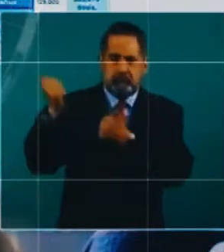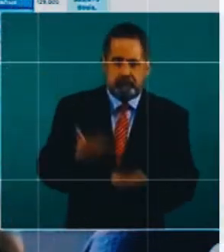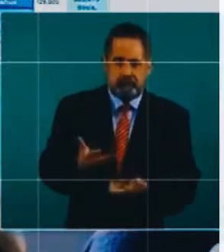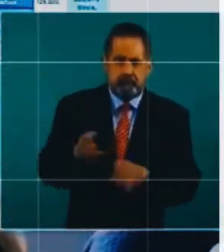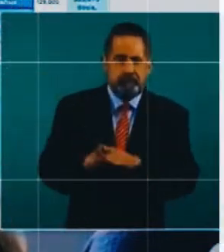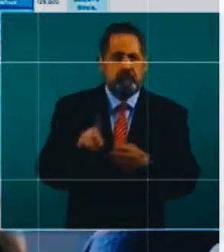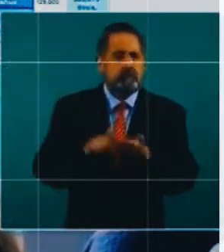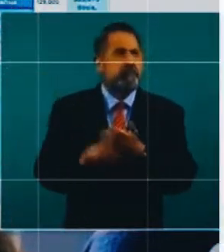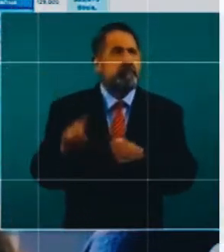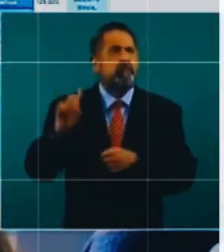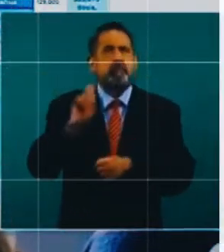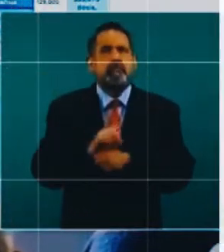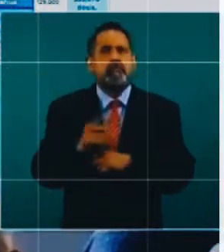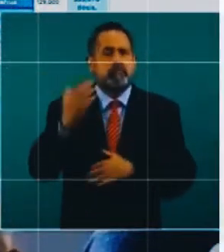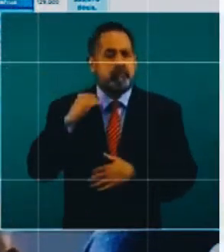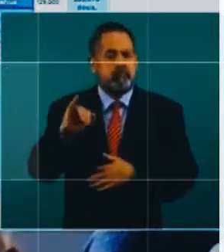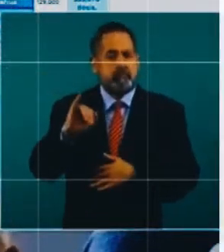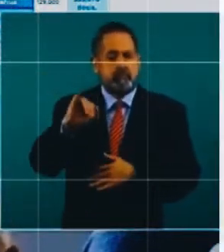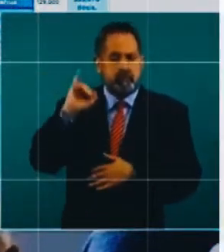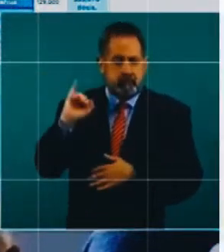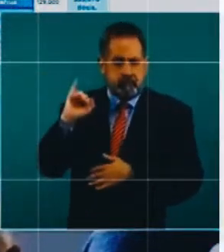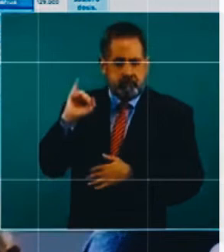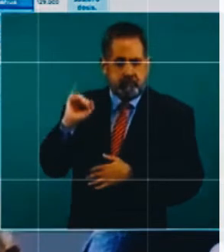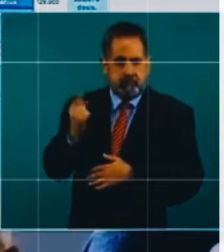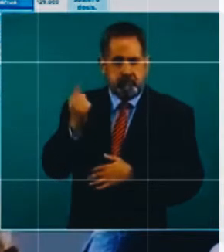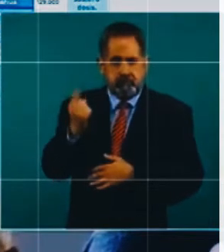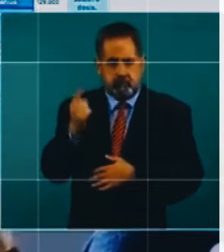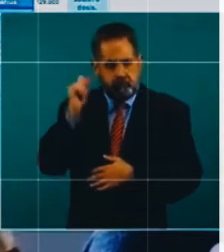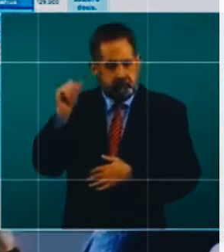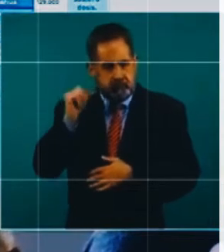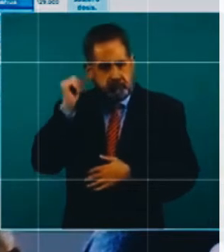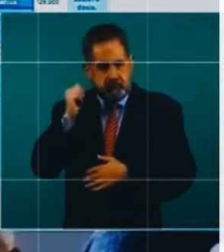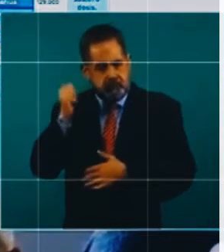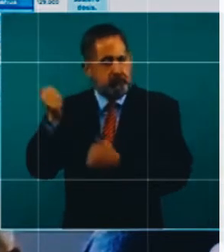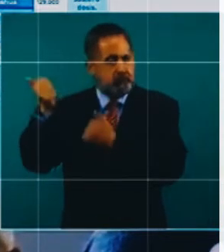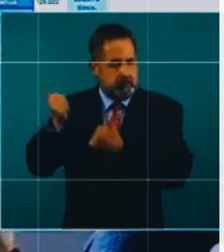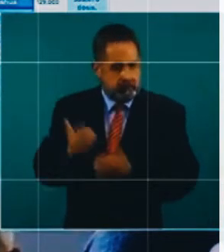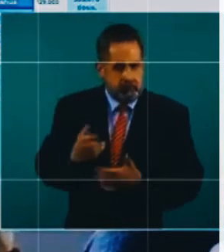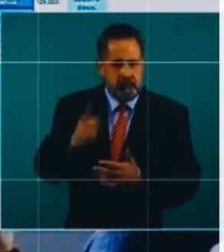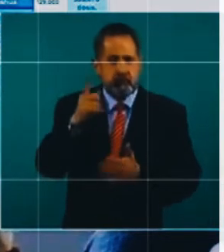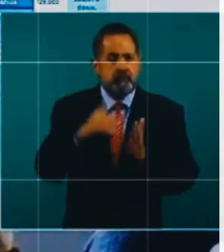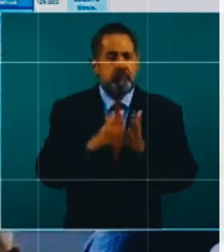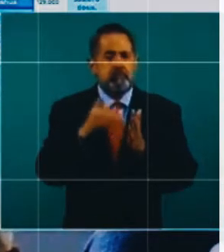o arribaron el día jueves primero de abril